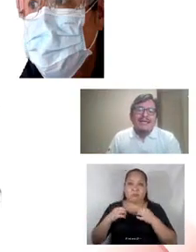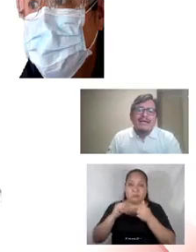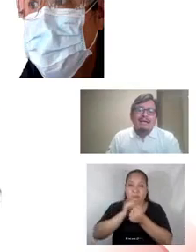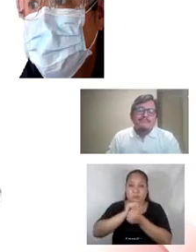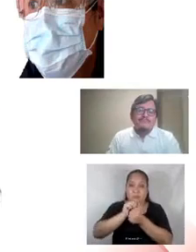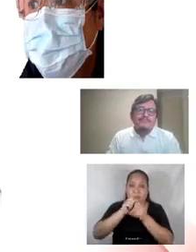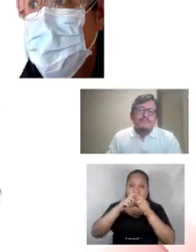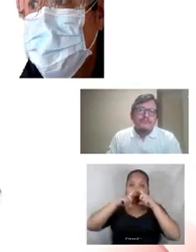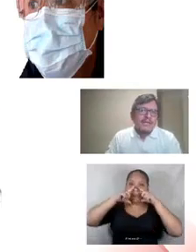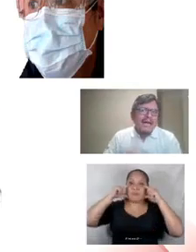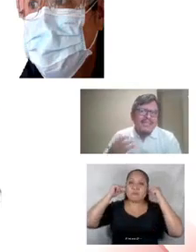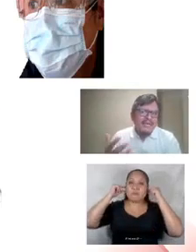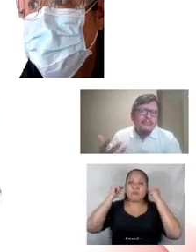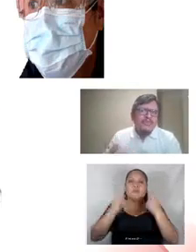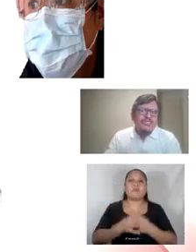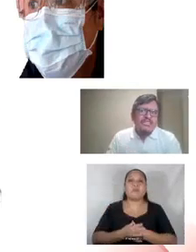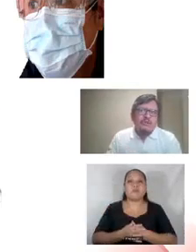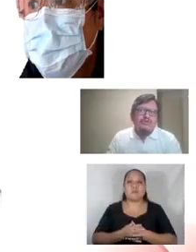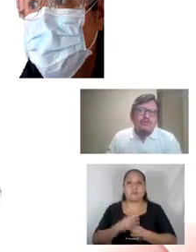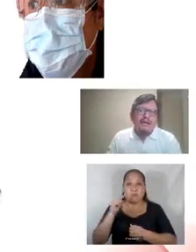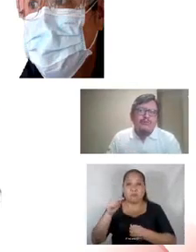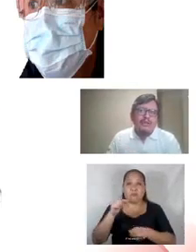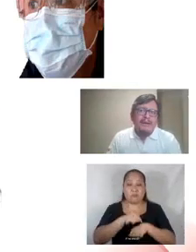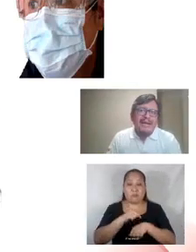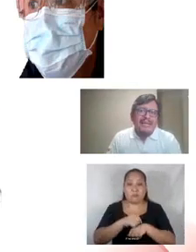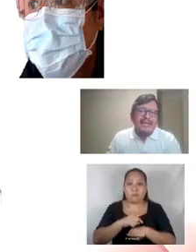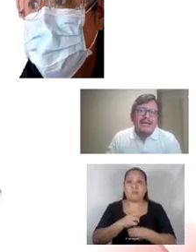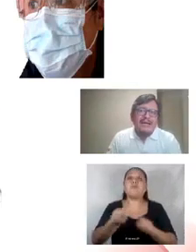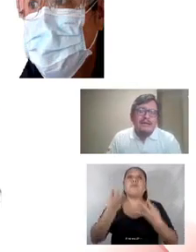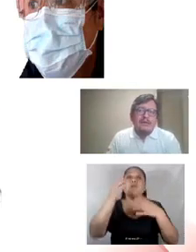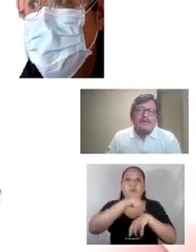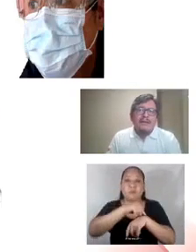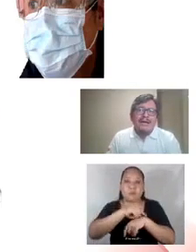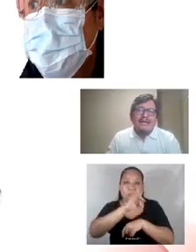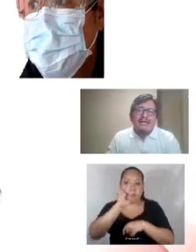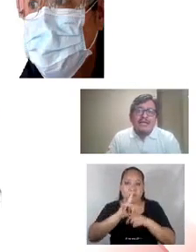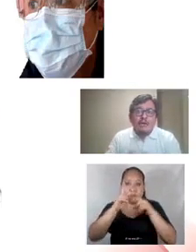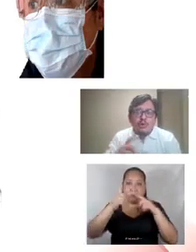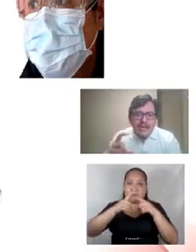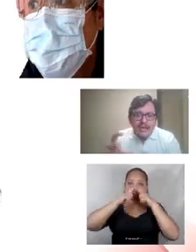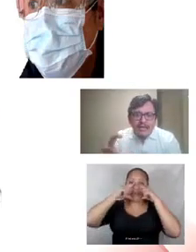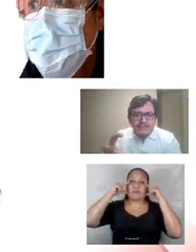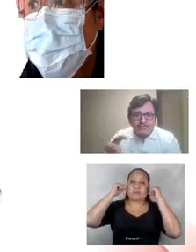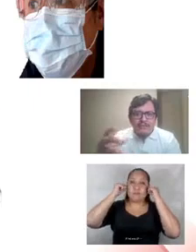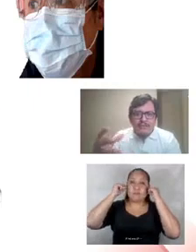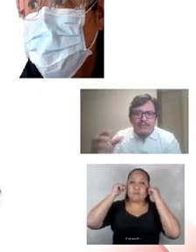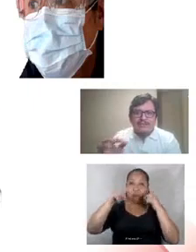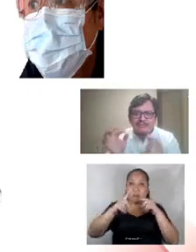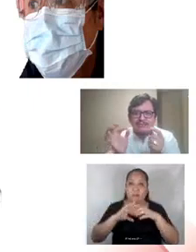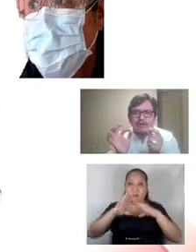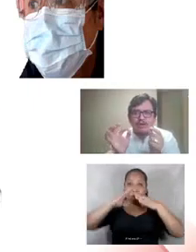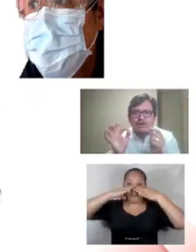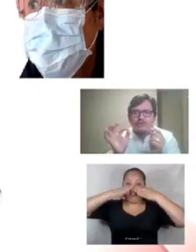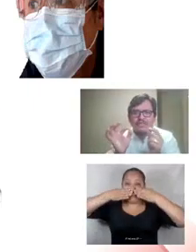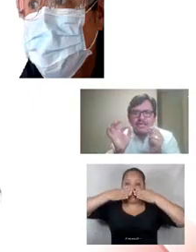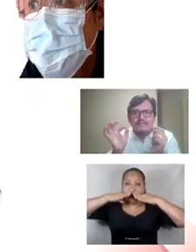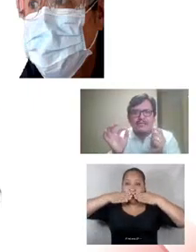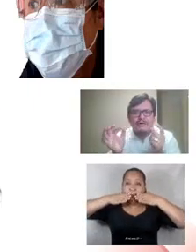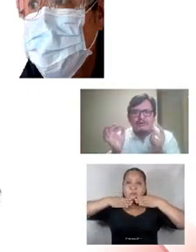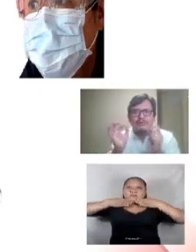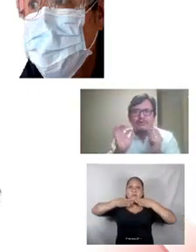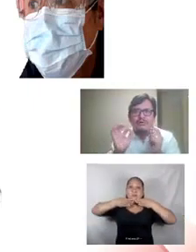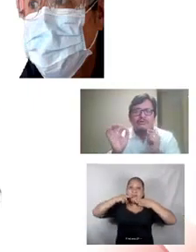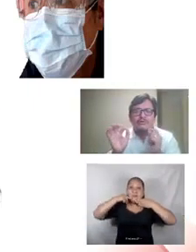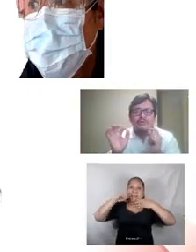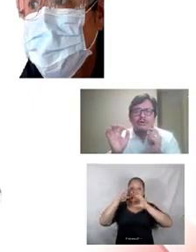Respecto a la mascarilla, al tiempo que se tiene que usar una mascarilla quirúrgica de esas de color